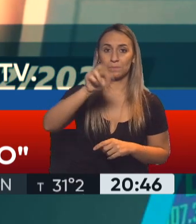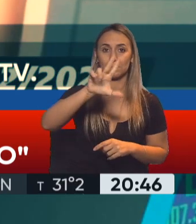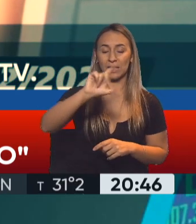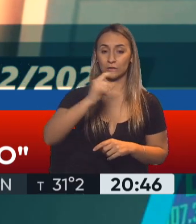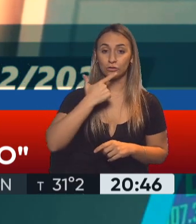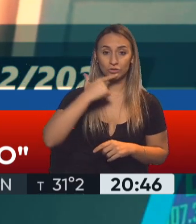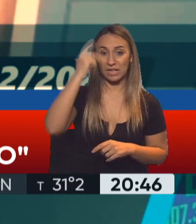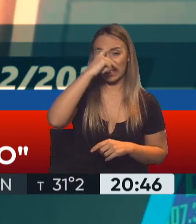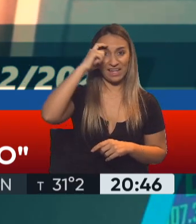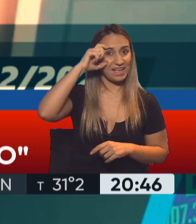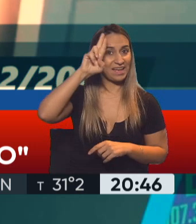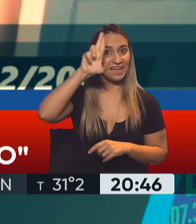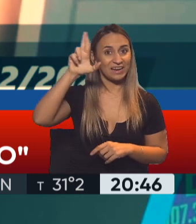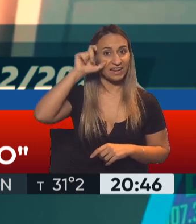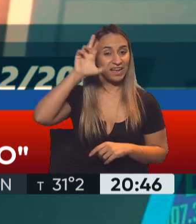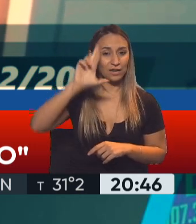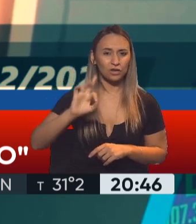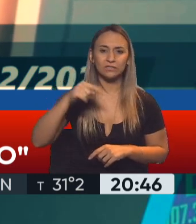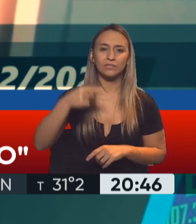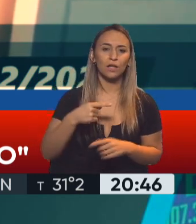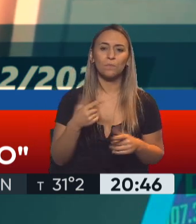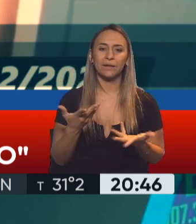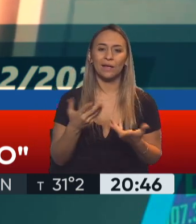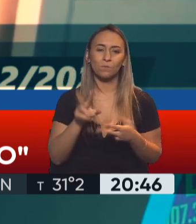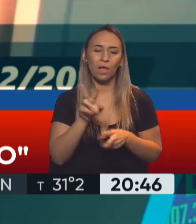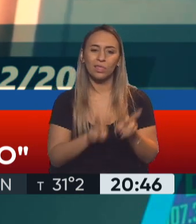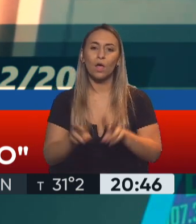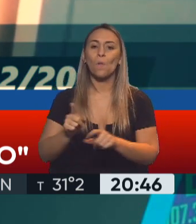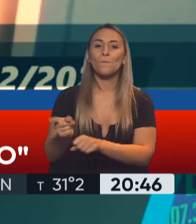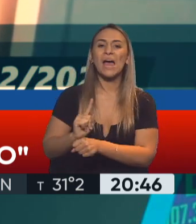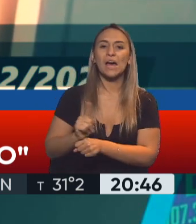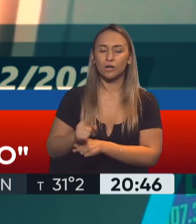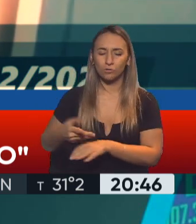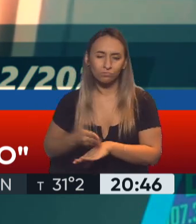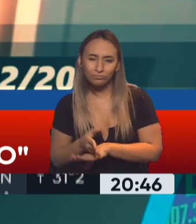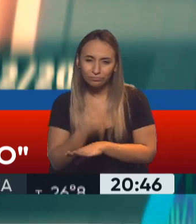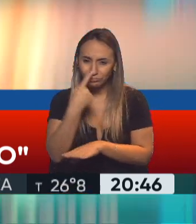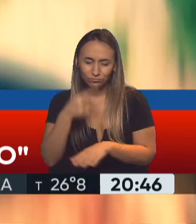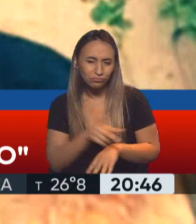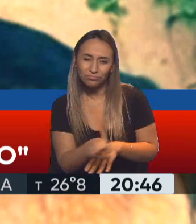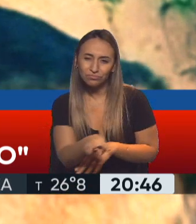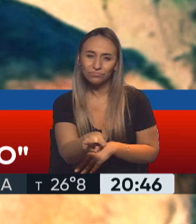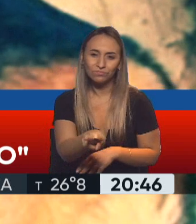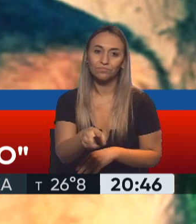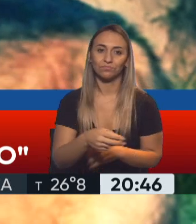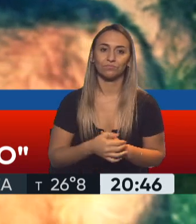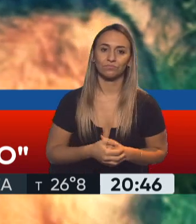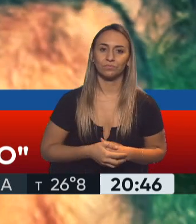algunos programas de televisión porque es uno que anda sin comer con perros cuando búsqueda con perros e intervienen varias causas del bombé